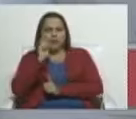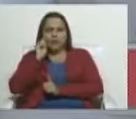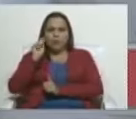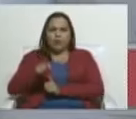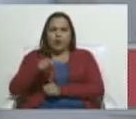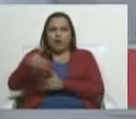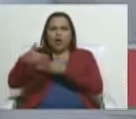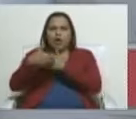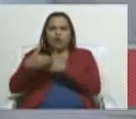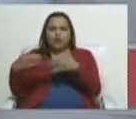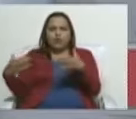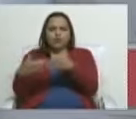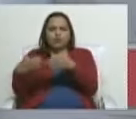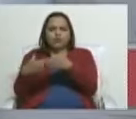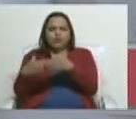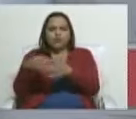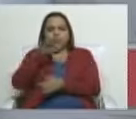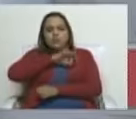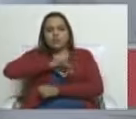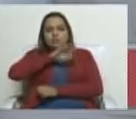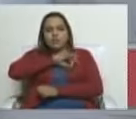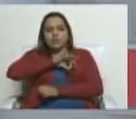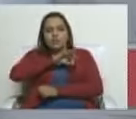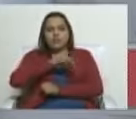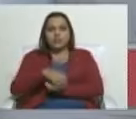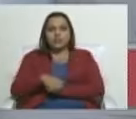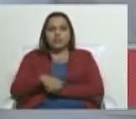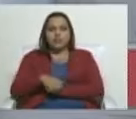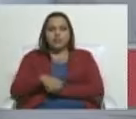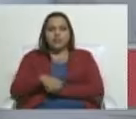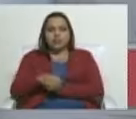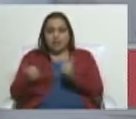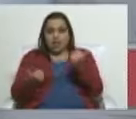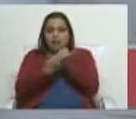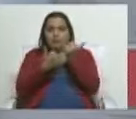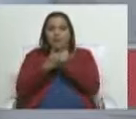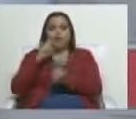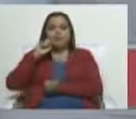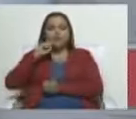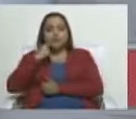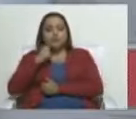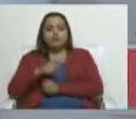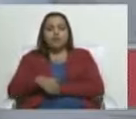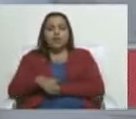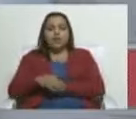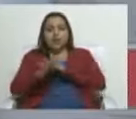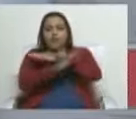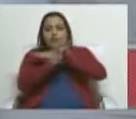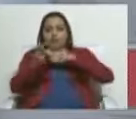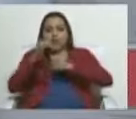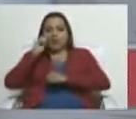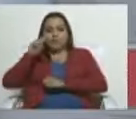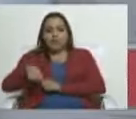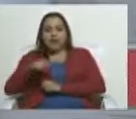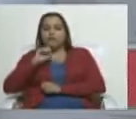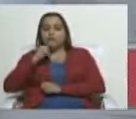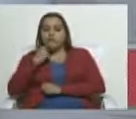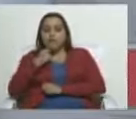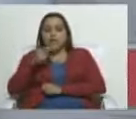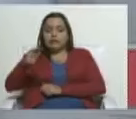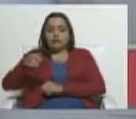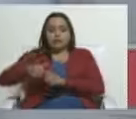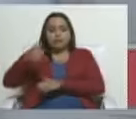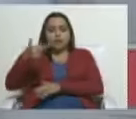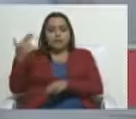contra las migraciones de las sociedades prorrusas que están en la frontera entre Ucrania y Rusia. Entonces eso lo hace mucho más